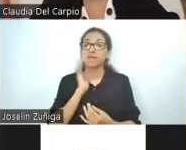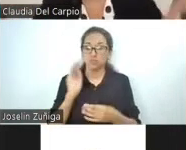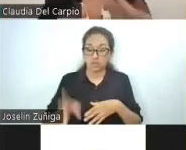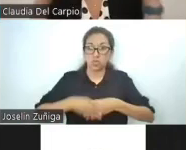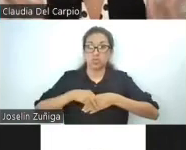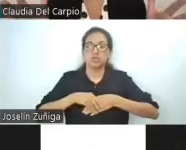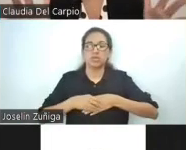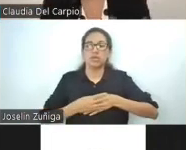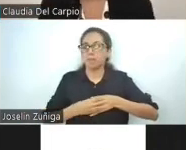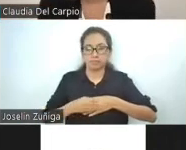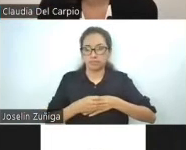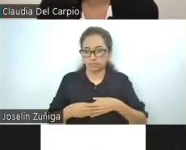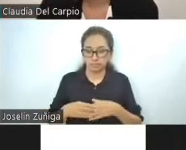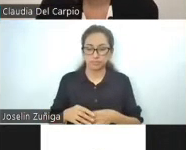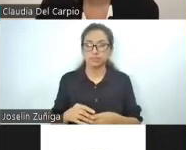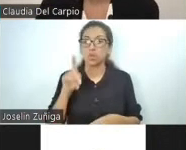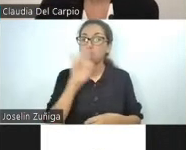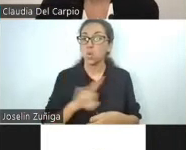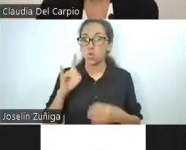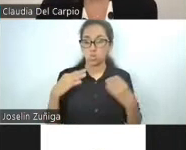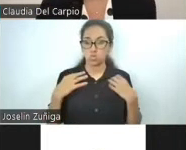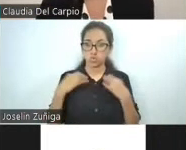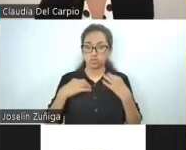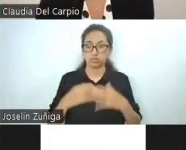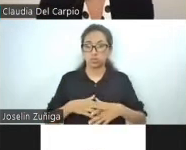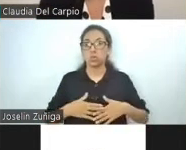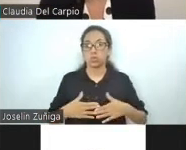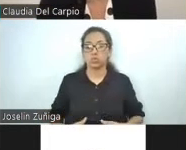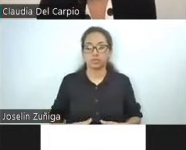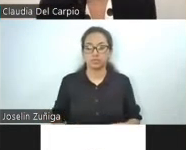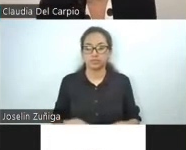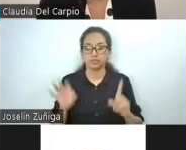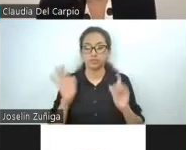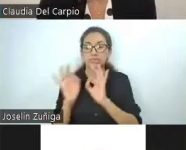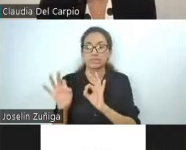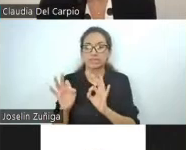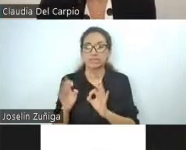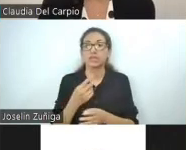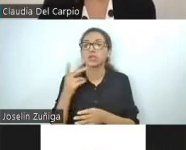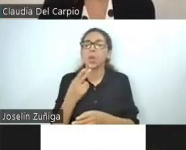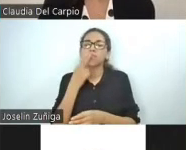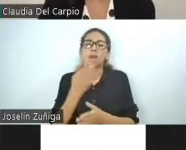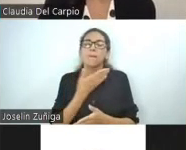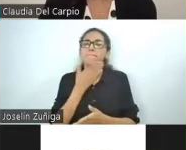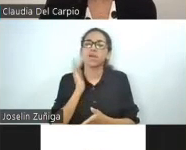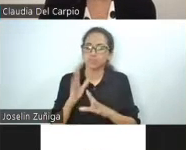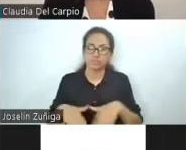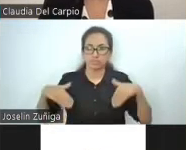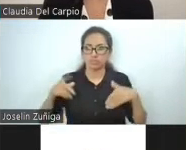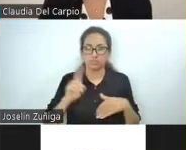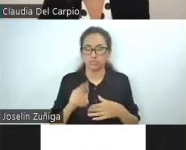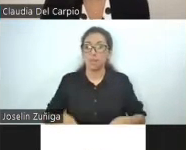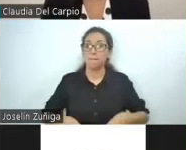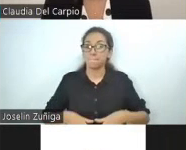fragancias que le echan a todos los productos que usamos en esa zona, como si debiera oler a perfume. Y realmente la vagina